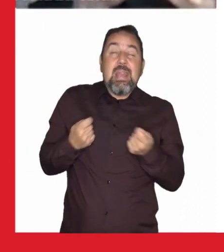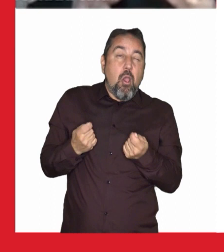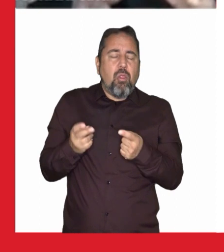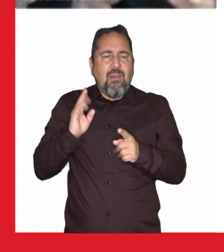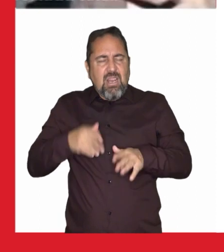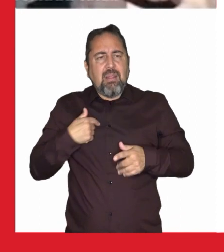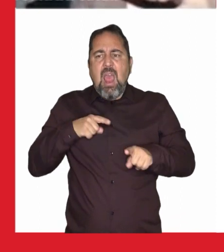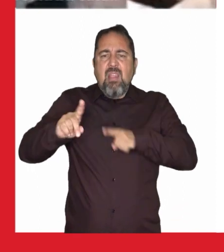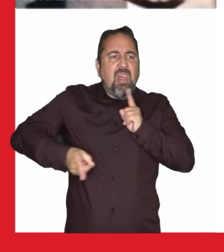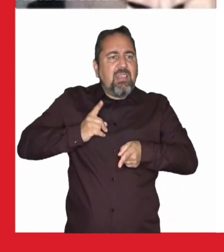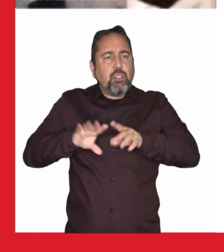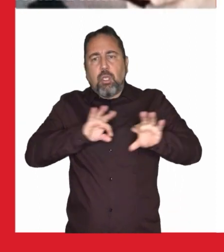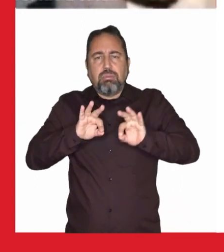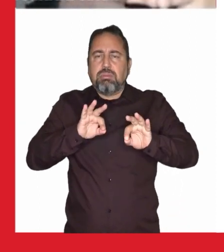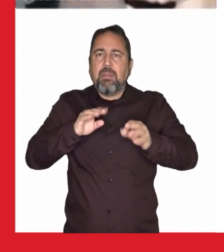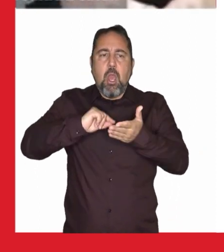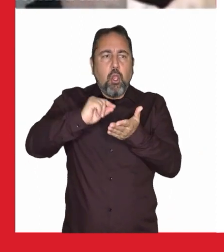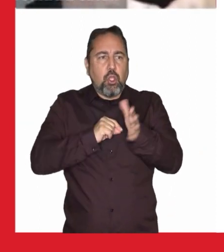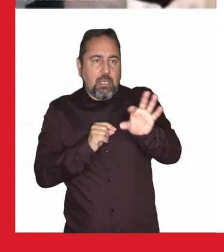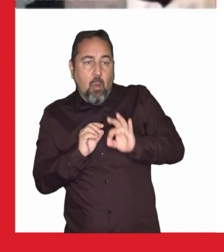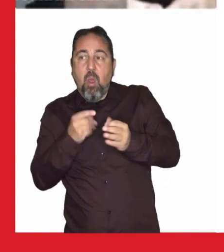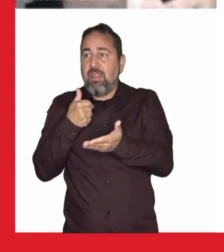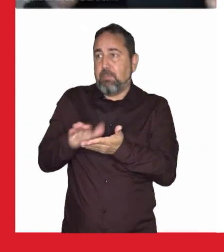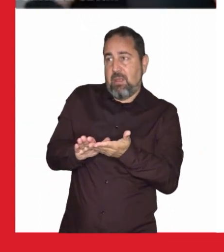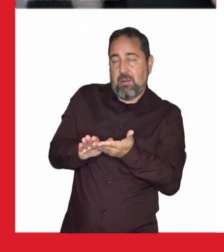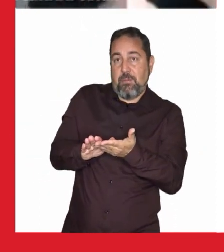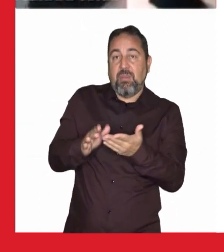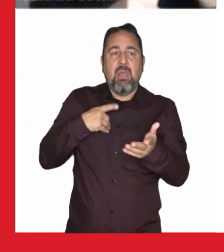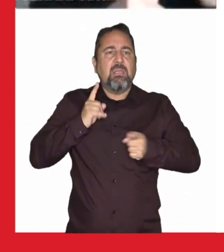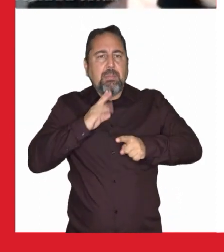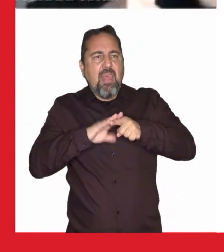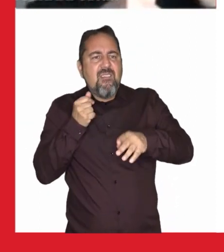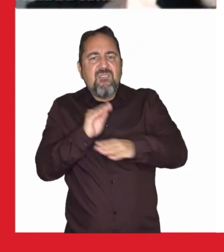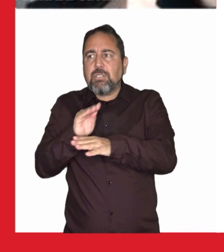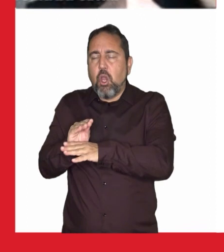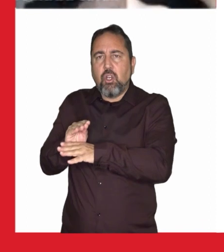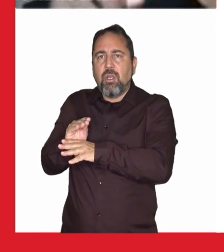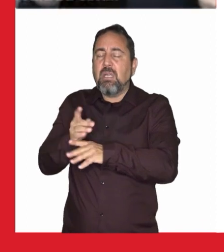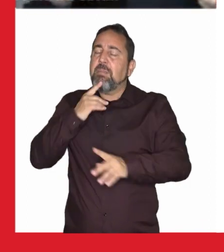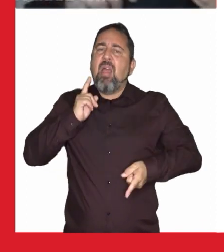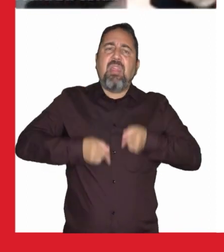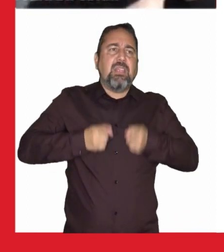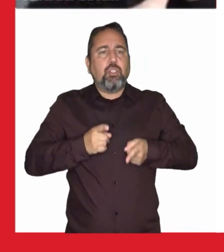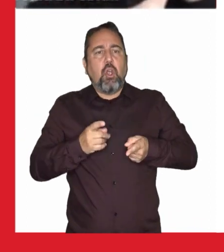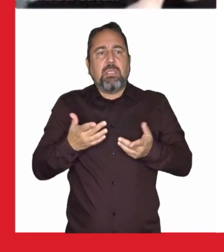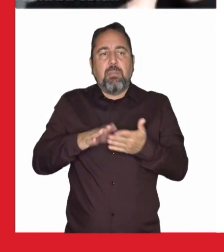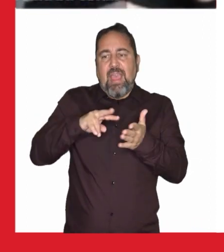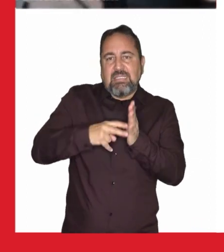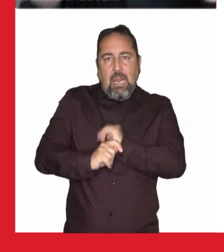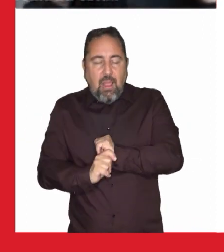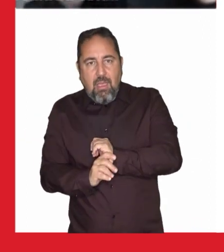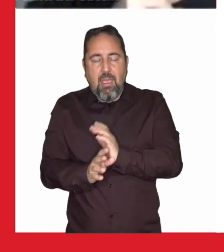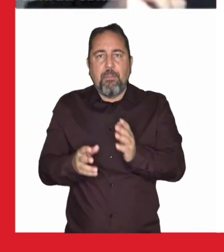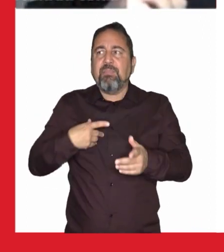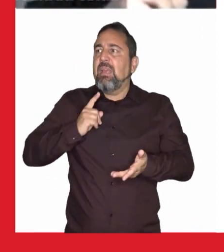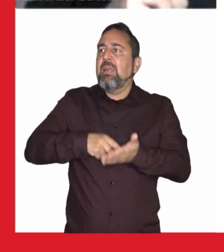haciendo ropa, pero en un negocio hay que tomar muchísimas decisiones. Hay que tomar decisiones de contratar y despedir a gente. Hay que tomar decisiones de inversión.